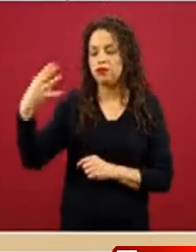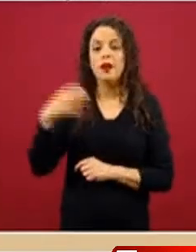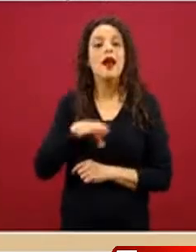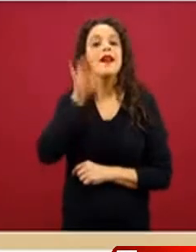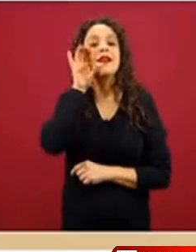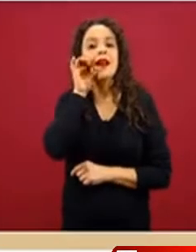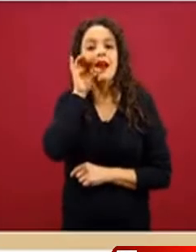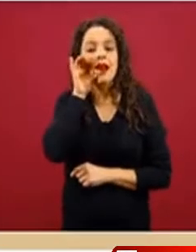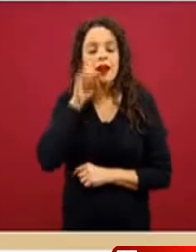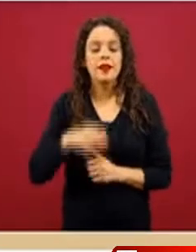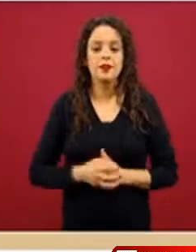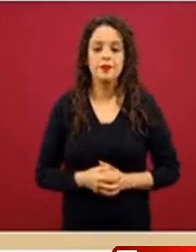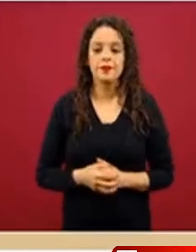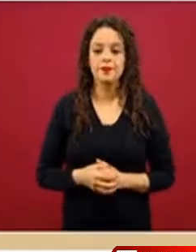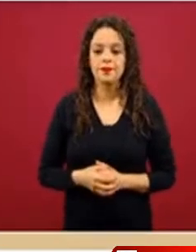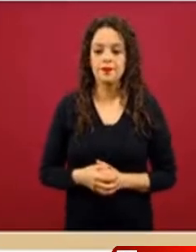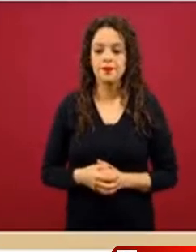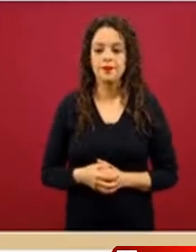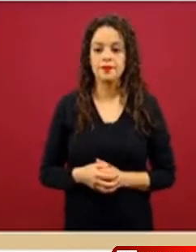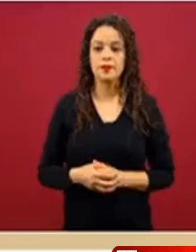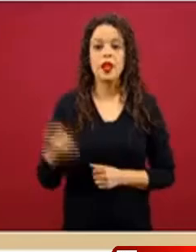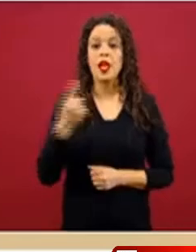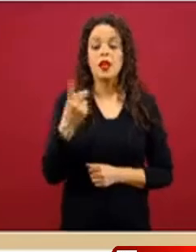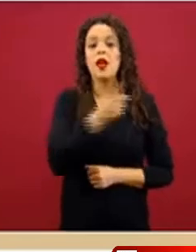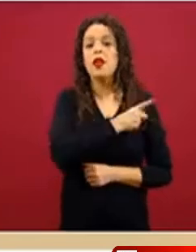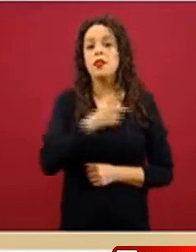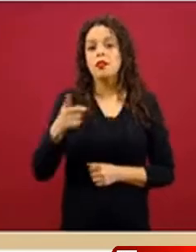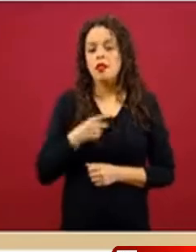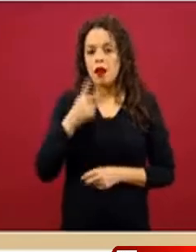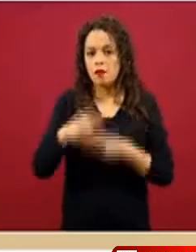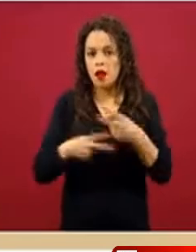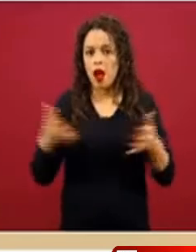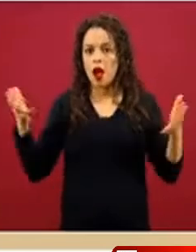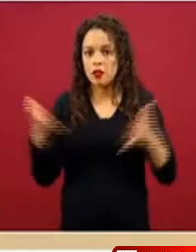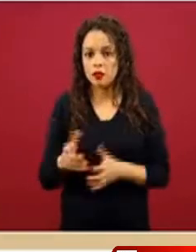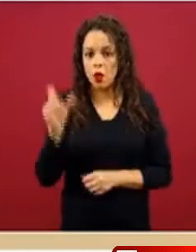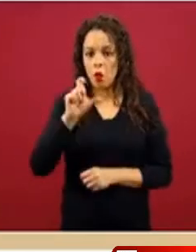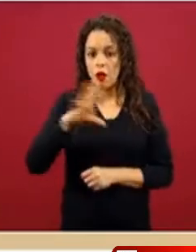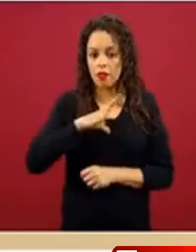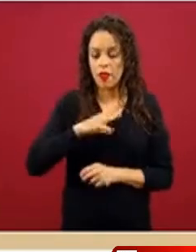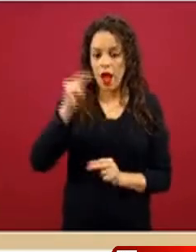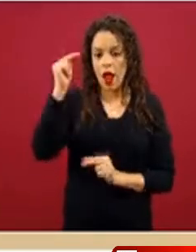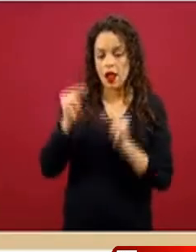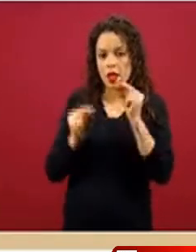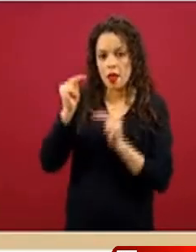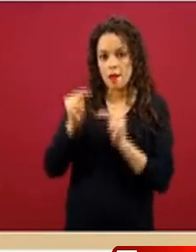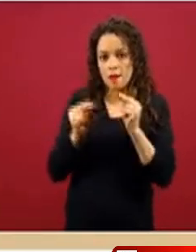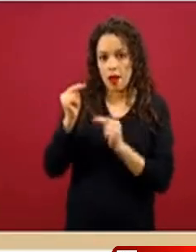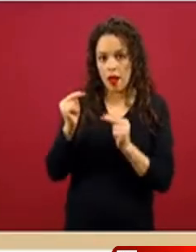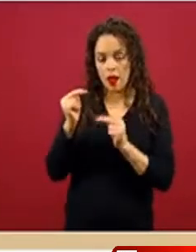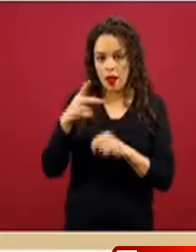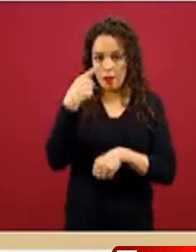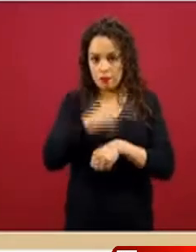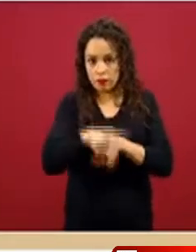favor. ¿Qué hacer dependiendo del nivel de riesgo epidémico de cada uno de nuestros estados? Ya lo hemos